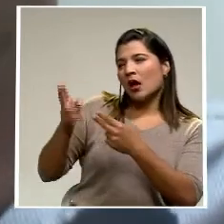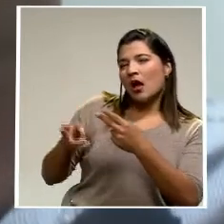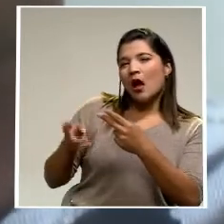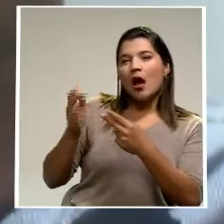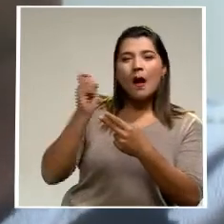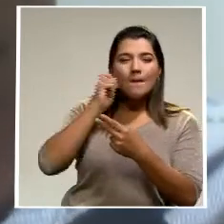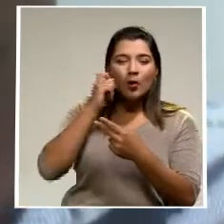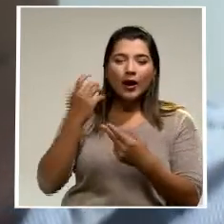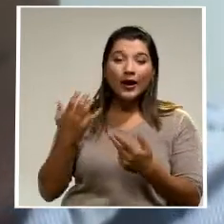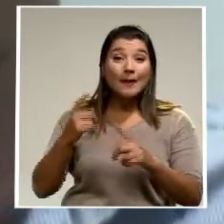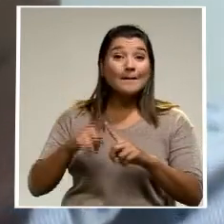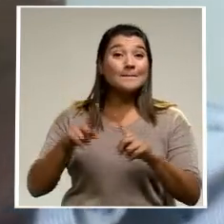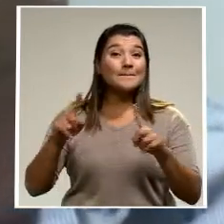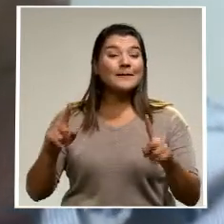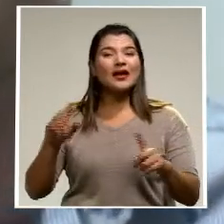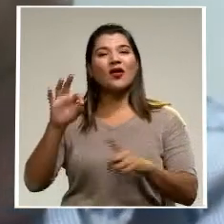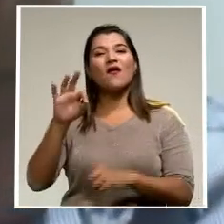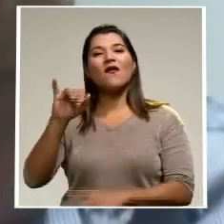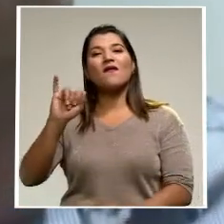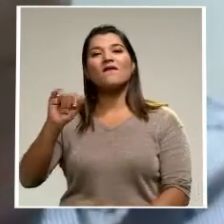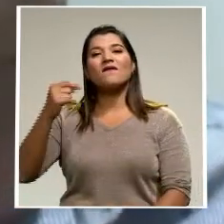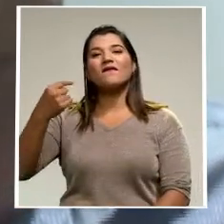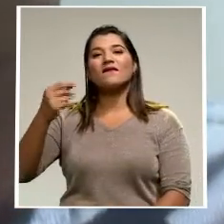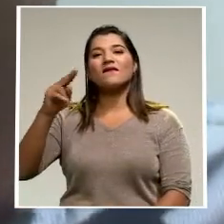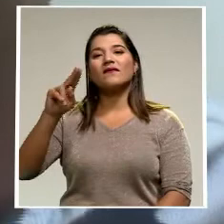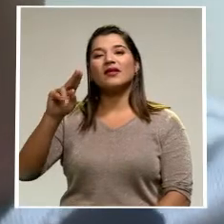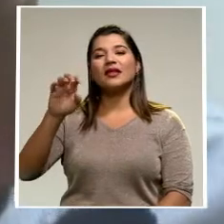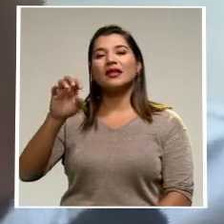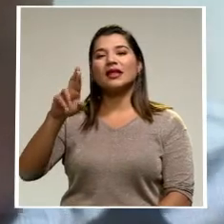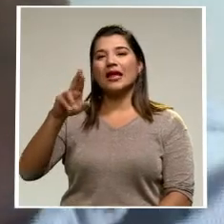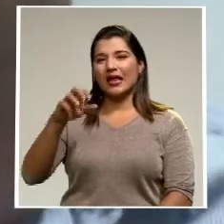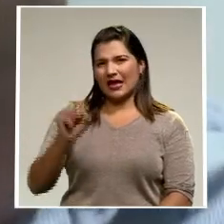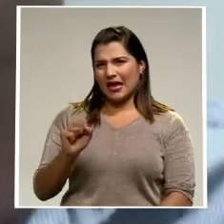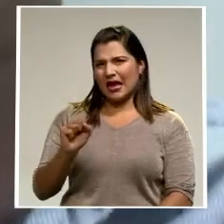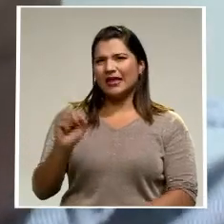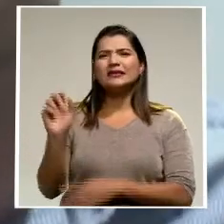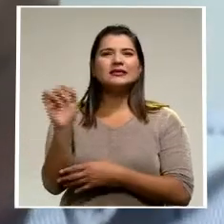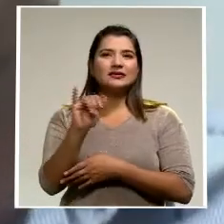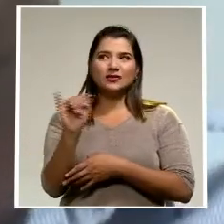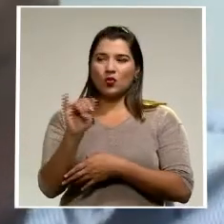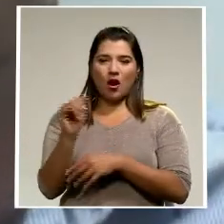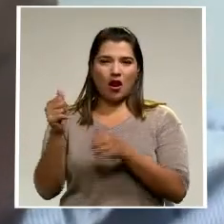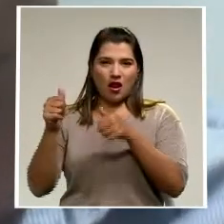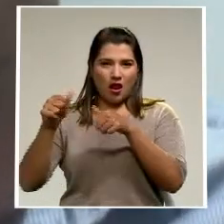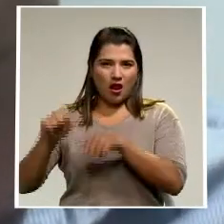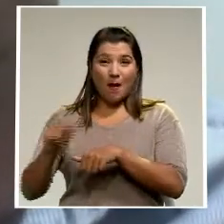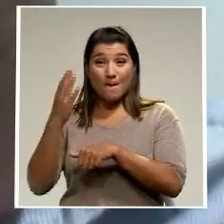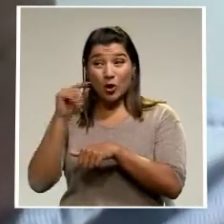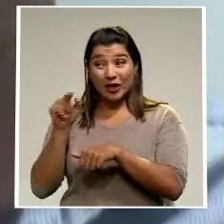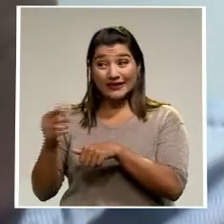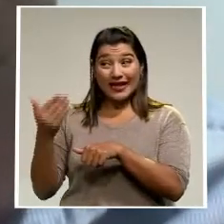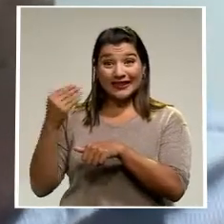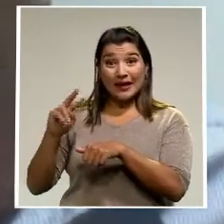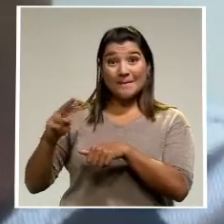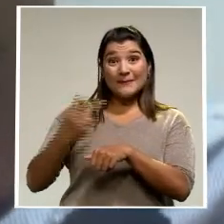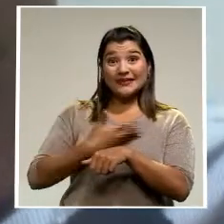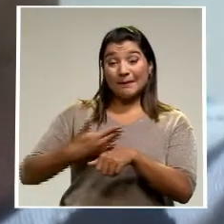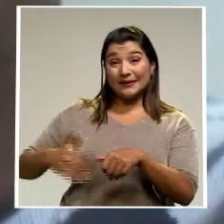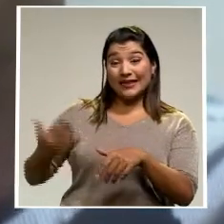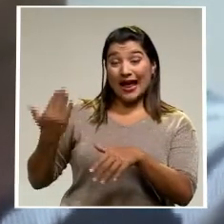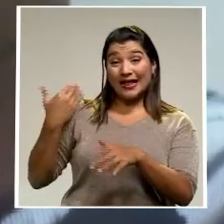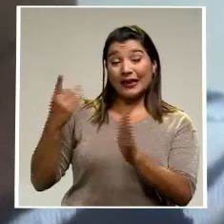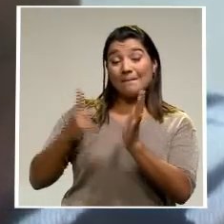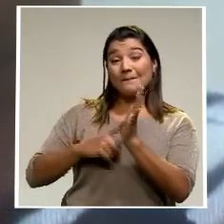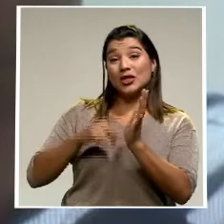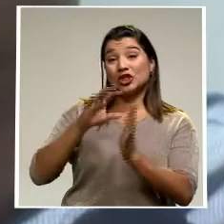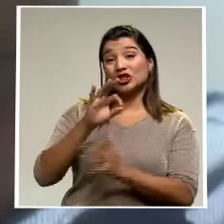con la que don José María Figueres tampoco pudiese enemistarse porque fue incluso su vicepresidenta durante el 94-98. Don Óscar sabía que era